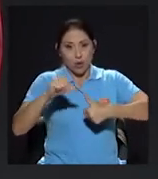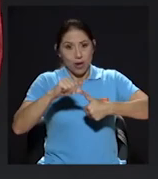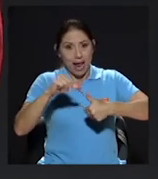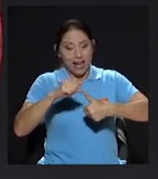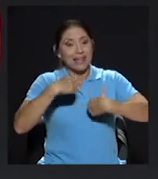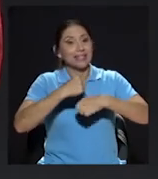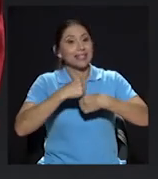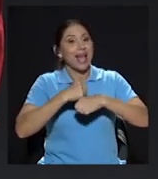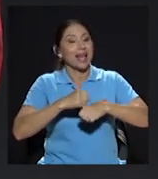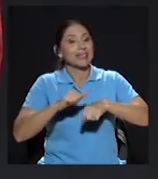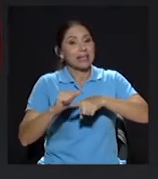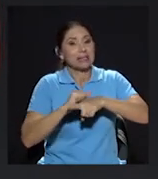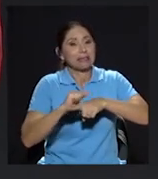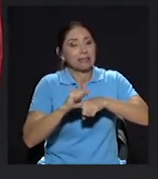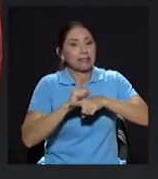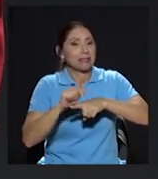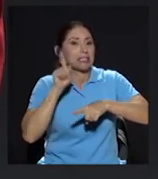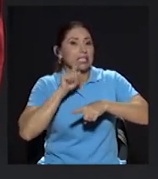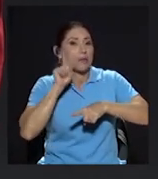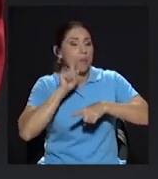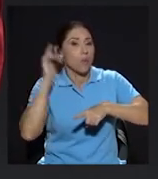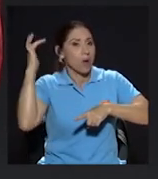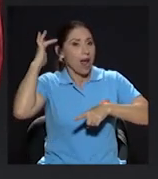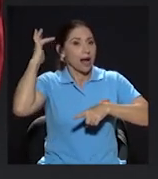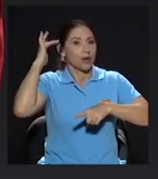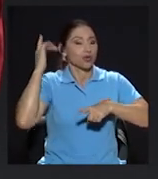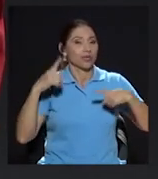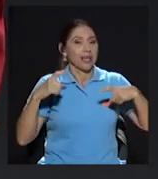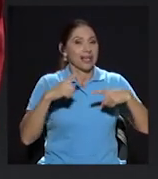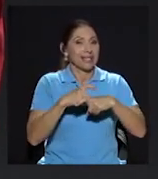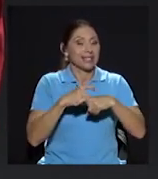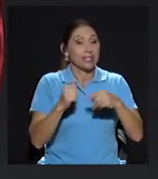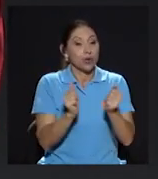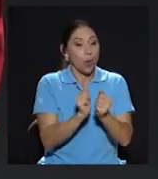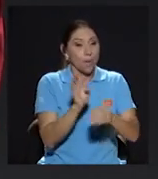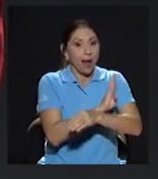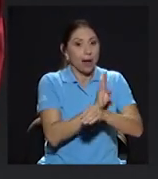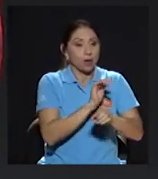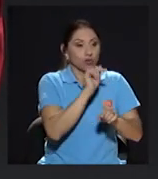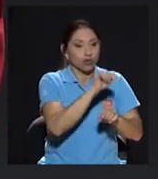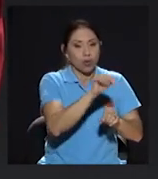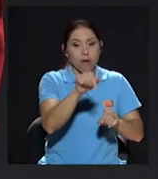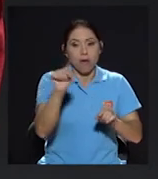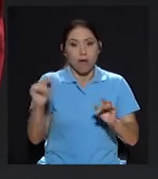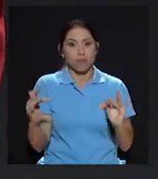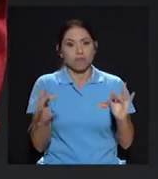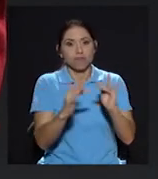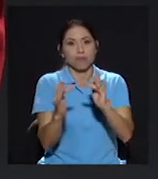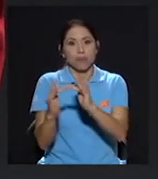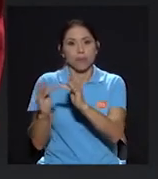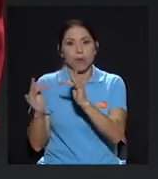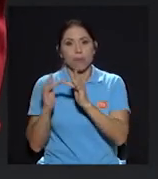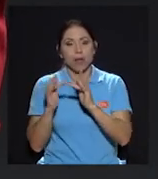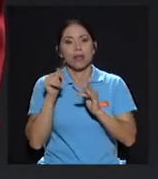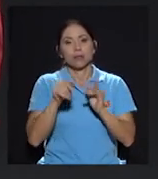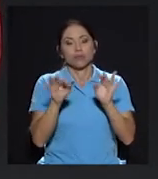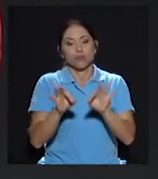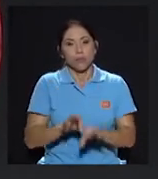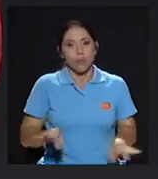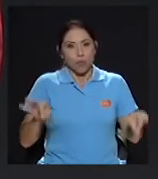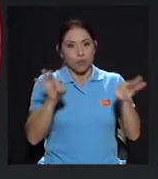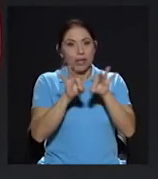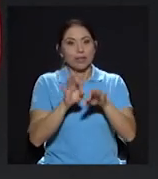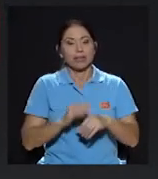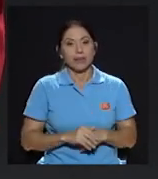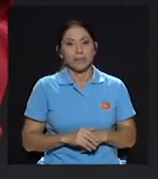bancos están interconectados y eso y eso es muy realmente me parece que es muy importante hay otros retos que